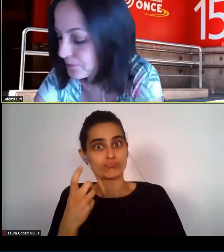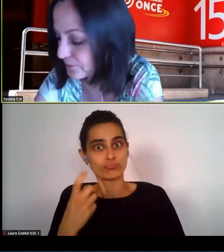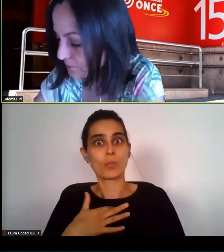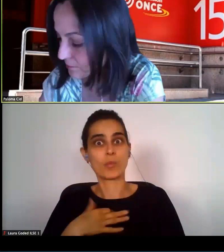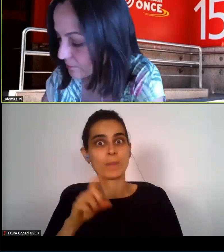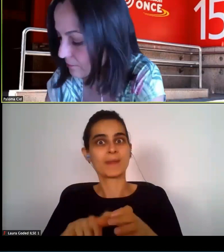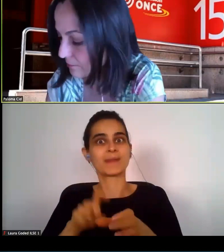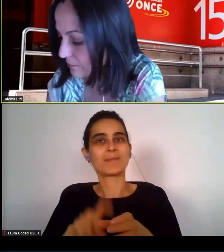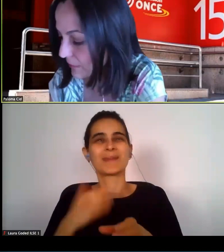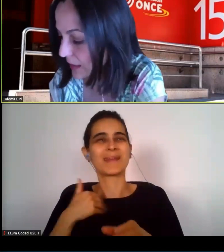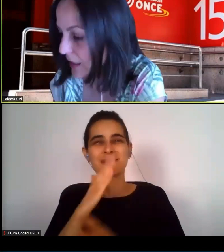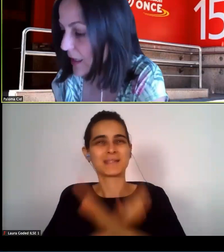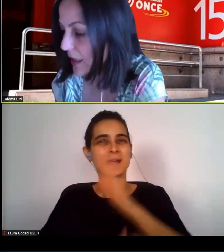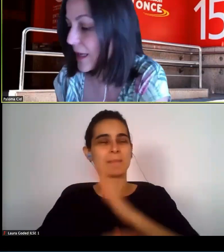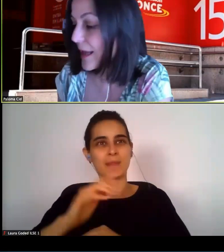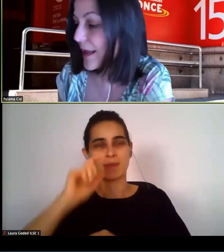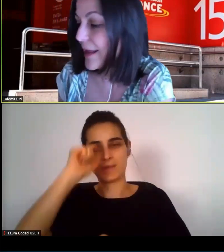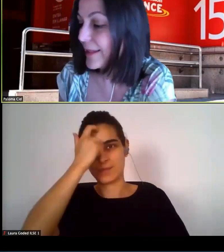actividades.